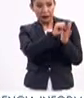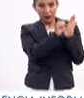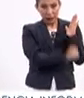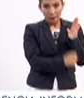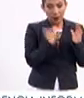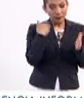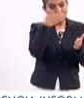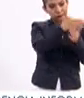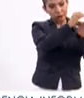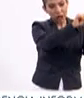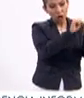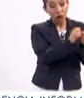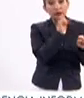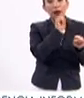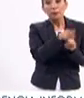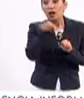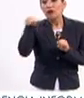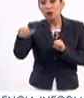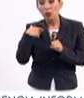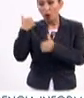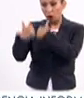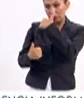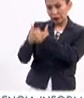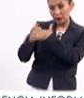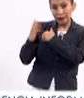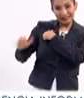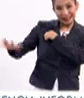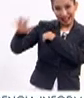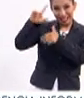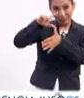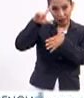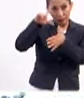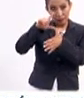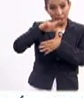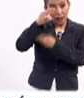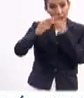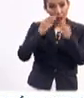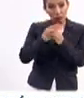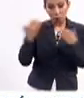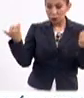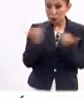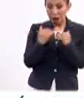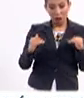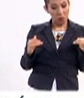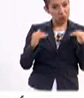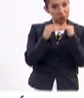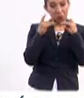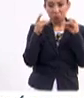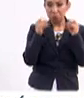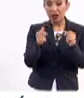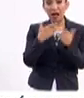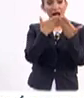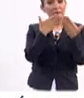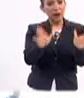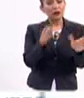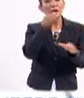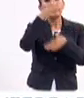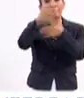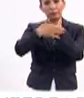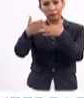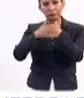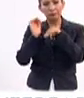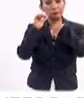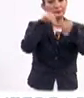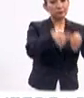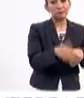sistema presencial, sino a muchos que son competitivos a nivel de Latinoamérica y del mundo. Actualmente está abierta la convocatoria